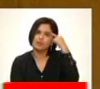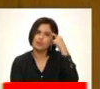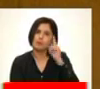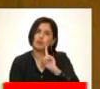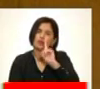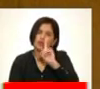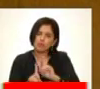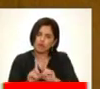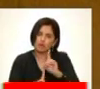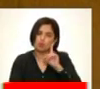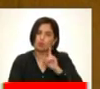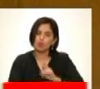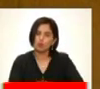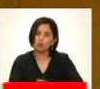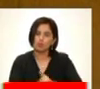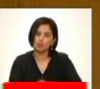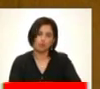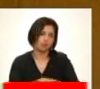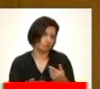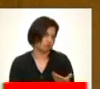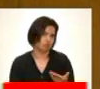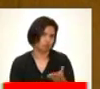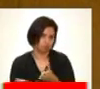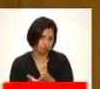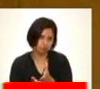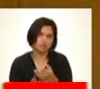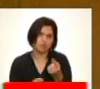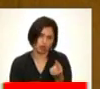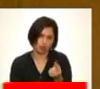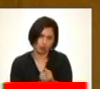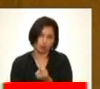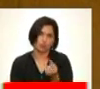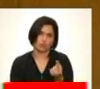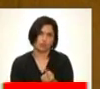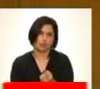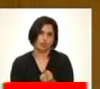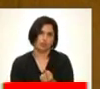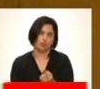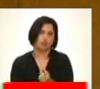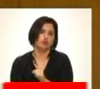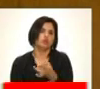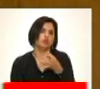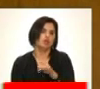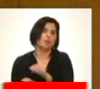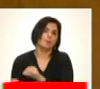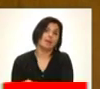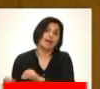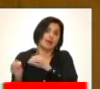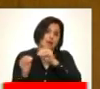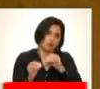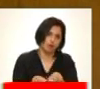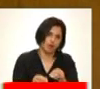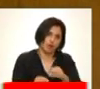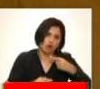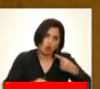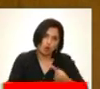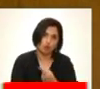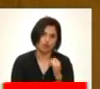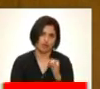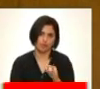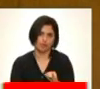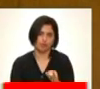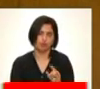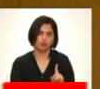suerte de acciones, vamos a tener que entrar a discutir, bueno, no solamente para prorrogar un estado de excepción, sino que en definitiva